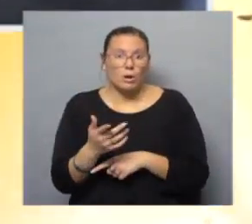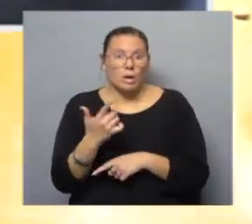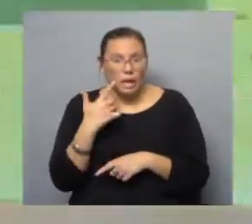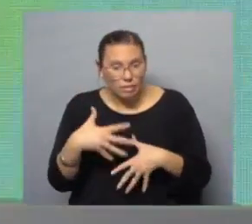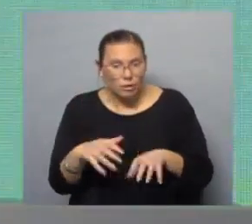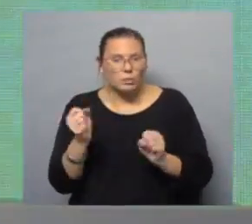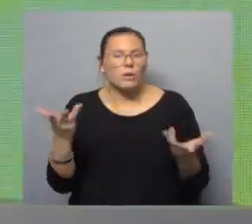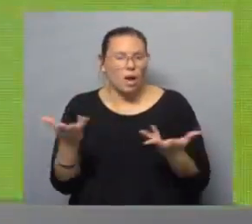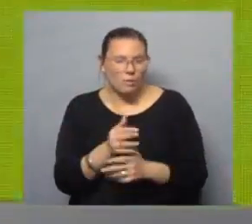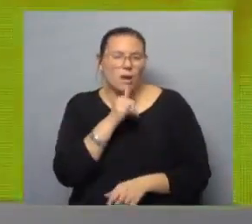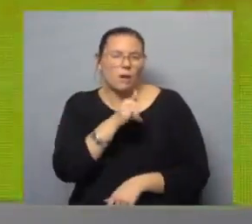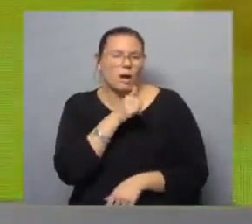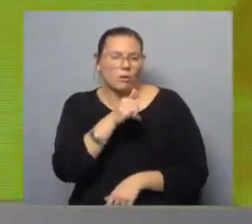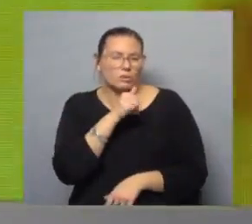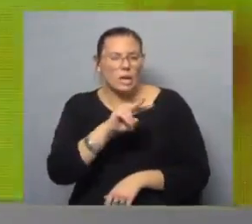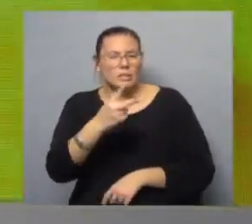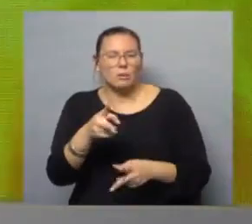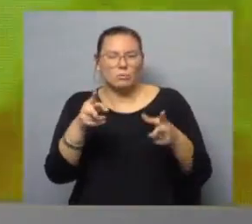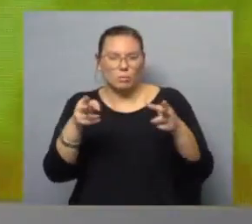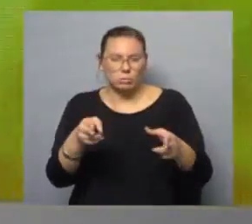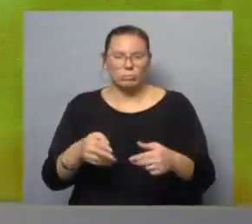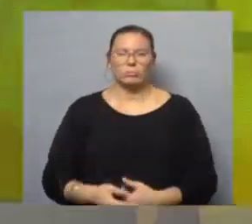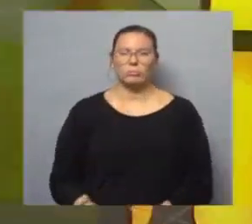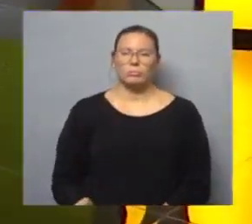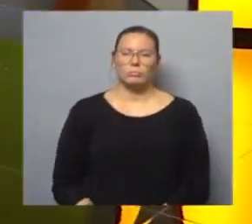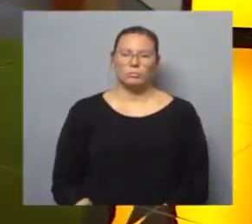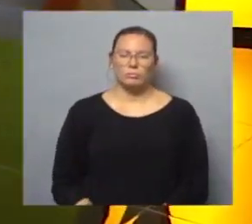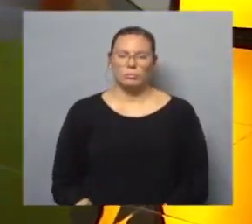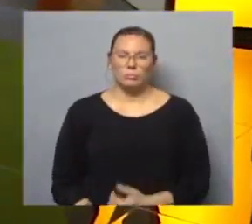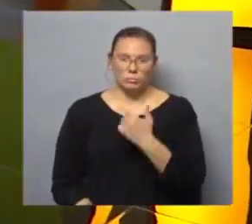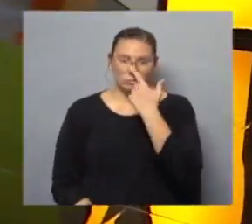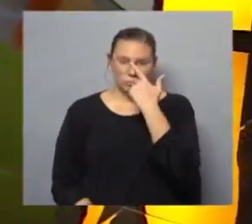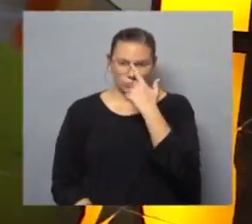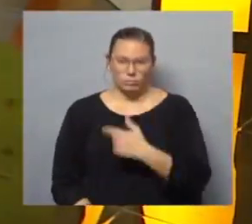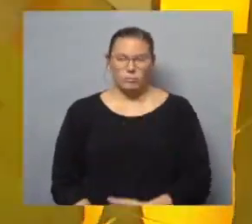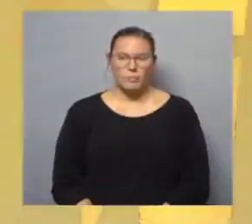encontraron? Es lo que nos va a contar Santiago en la segunda parte del informe.